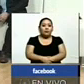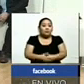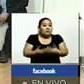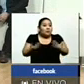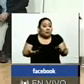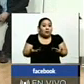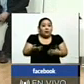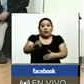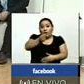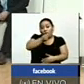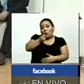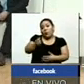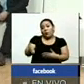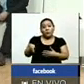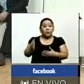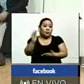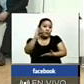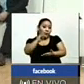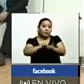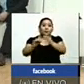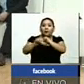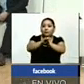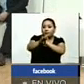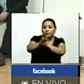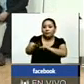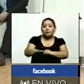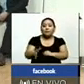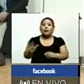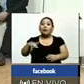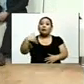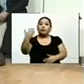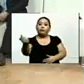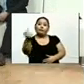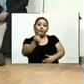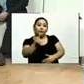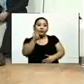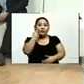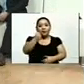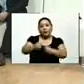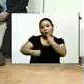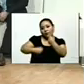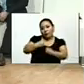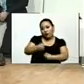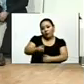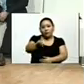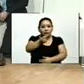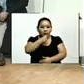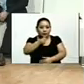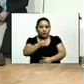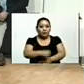Y con esta información nosotros vamos a una nueva pausa comercial. Cuando regresemos, la información deportiva con Esmeralda Ayala.